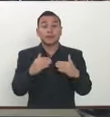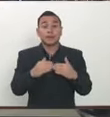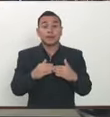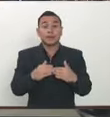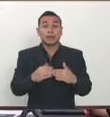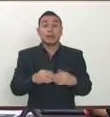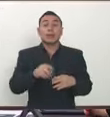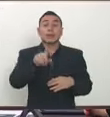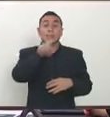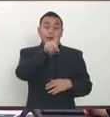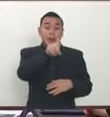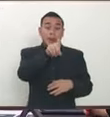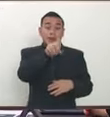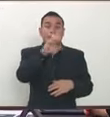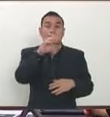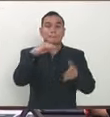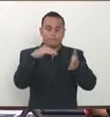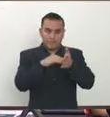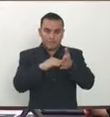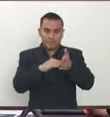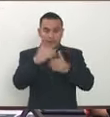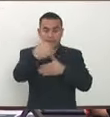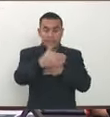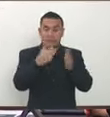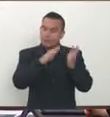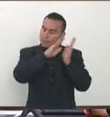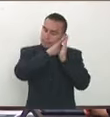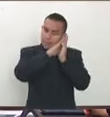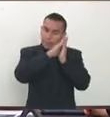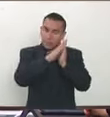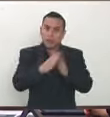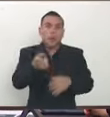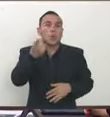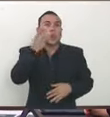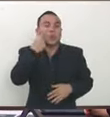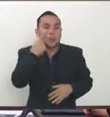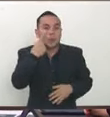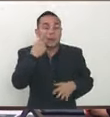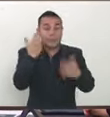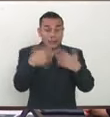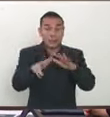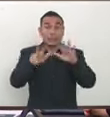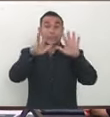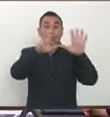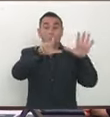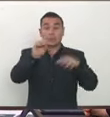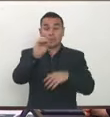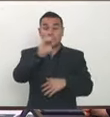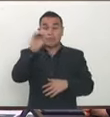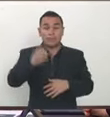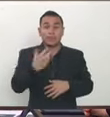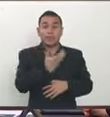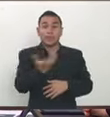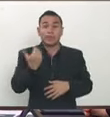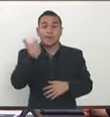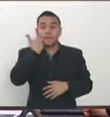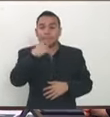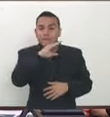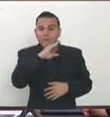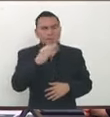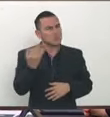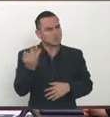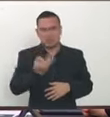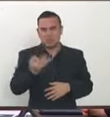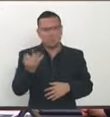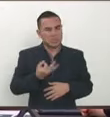1,000 habitaciones para iniciar en habitaciones de cuido, ya que el 80% de los enfermos no necesitan